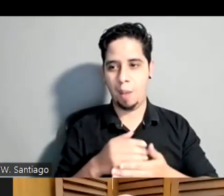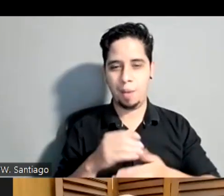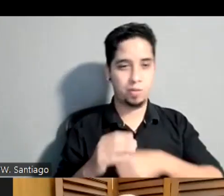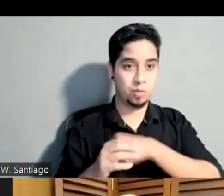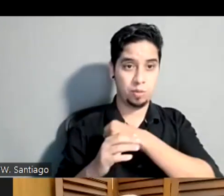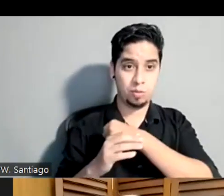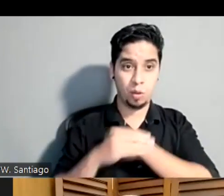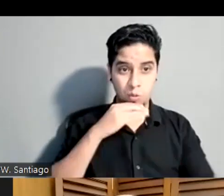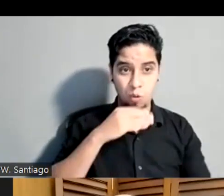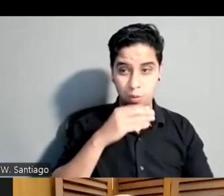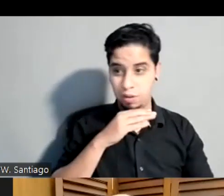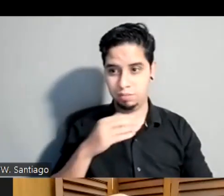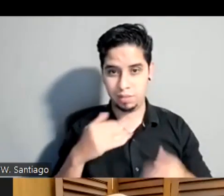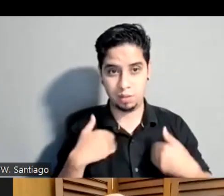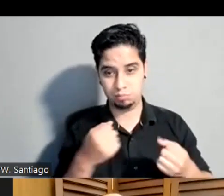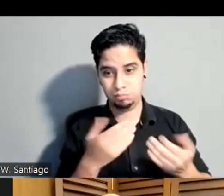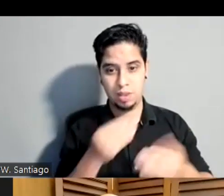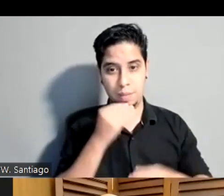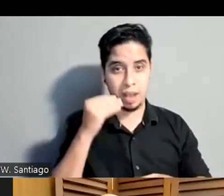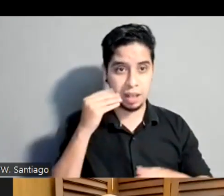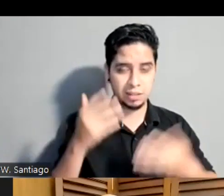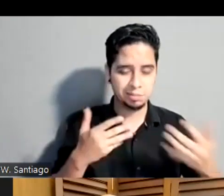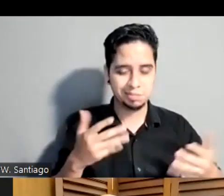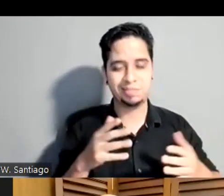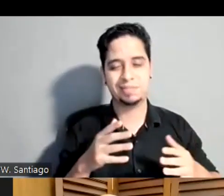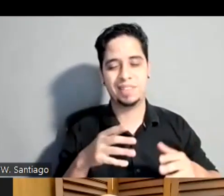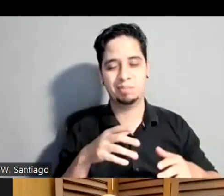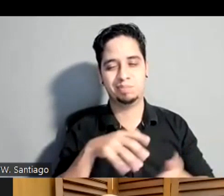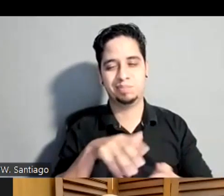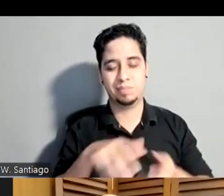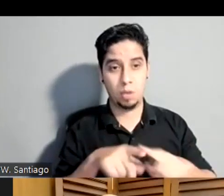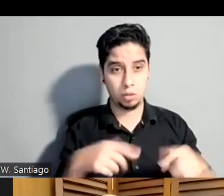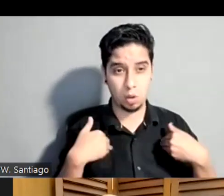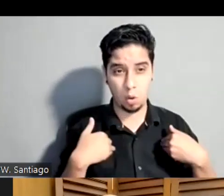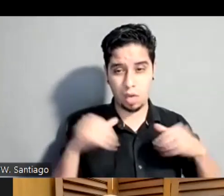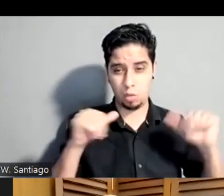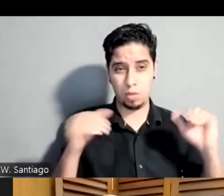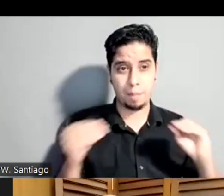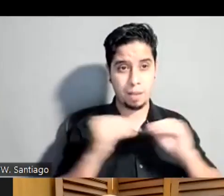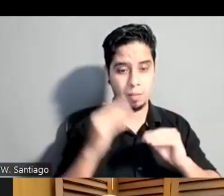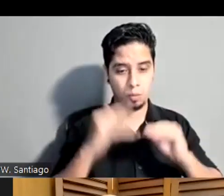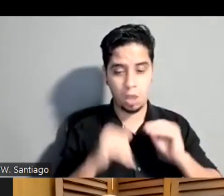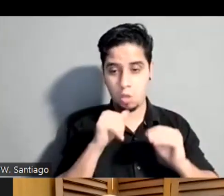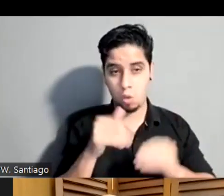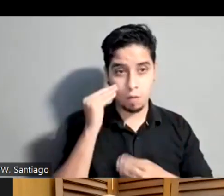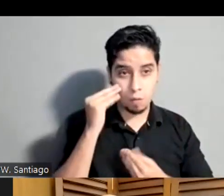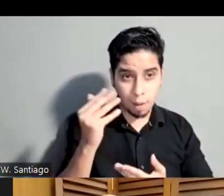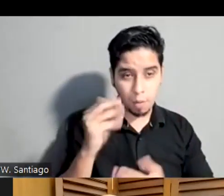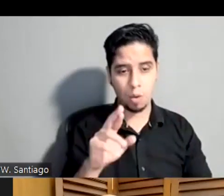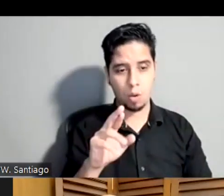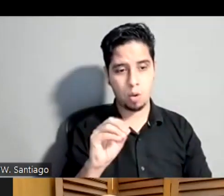eso. Pero mira, de hecho, tengo una pregunta más. Porque no dijimos, Rosabel,